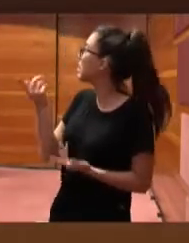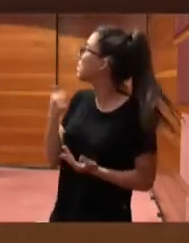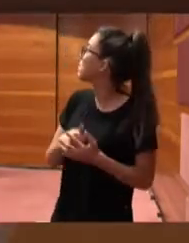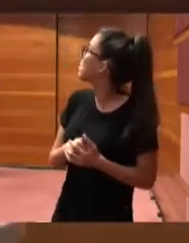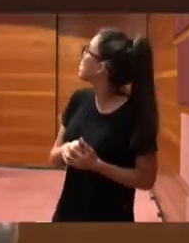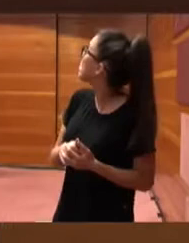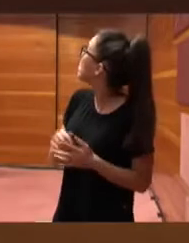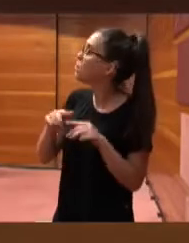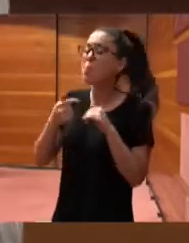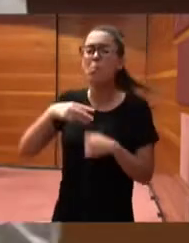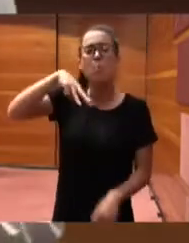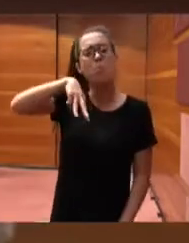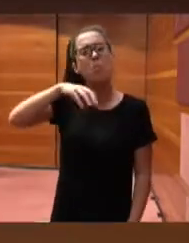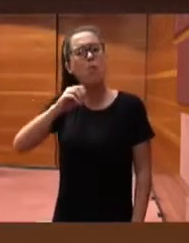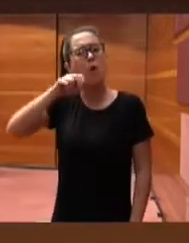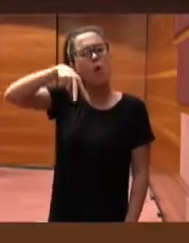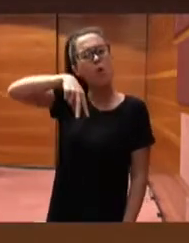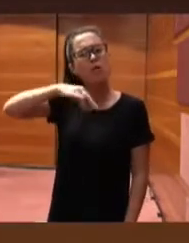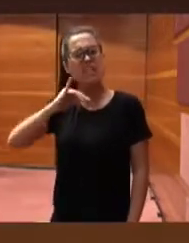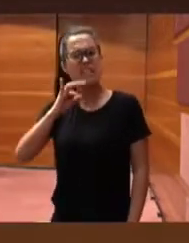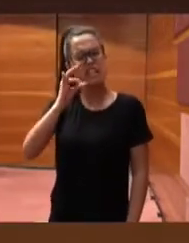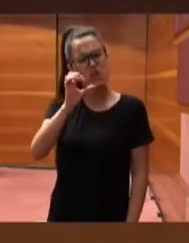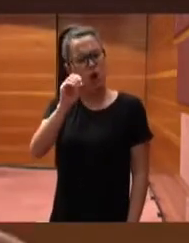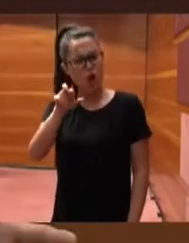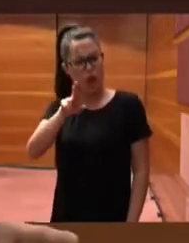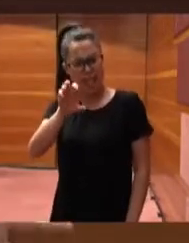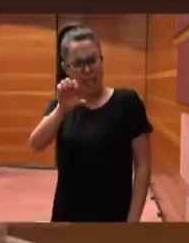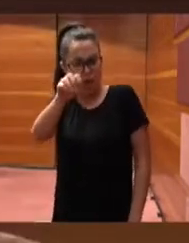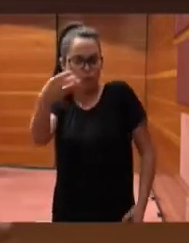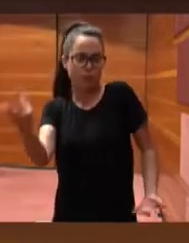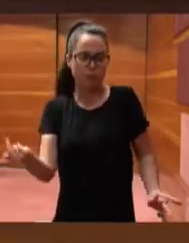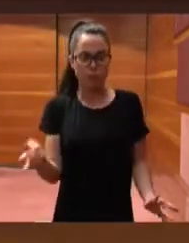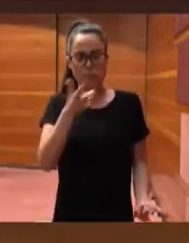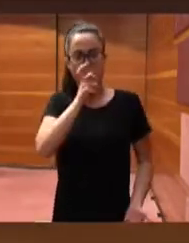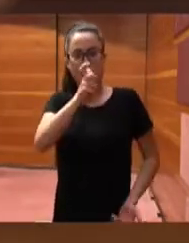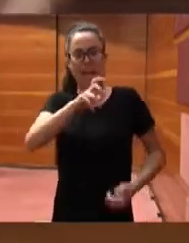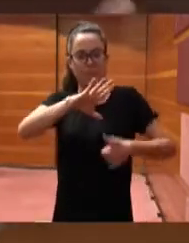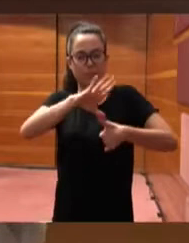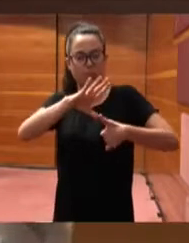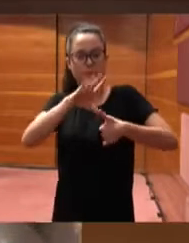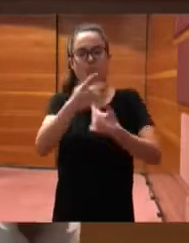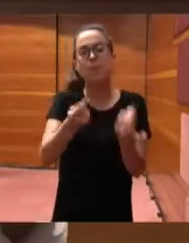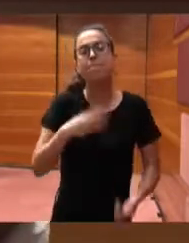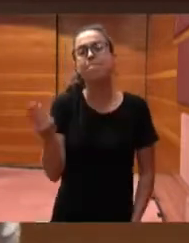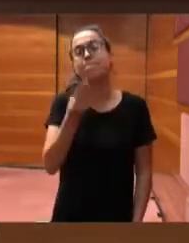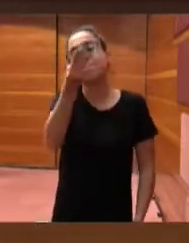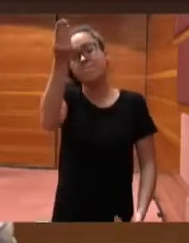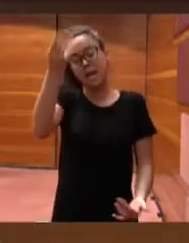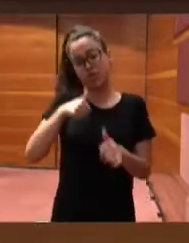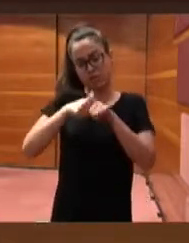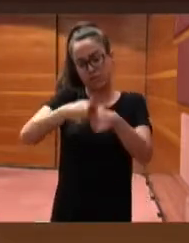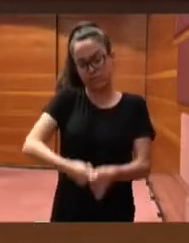como muy latinoamericana. Aquí igual diríamos seguimiento de políticas. ¿Qué ocurre? Cuando hacemos transparencia, muchas veces